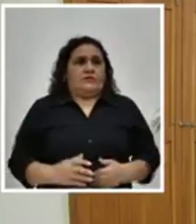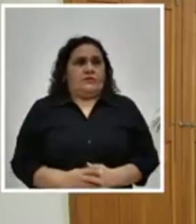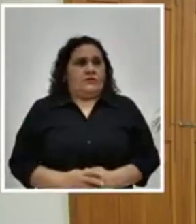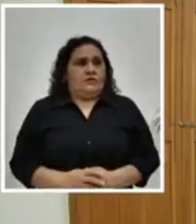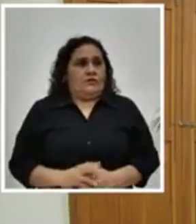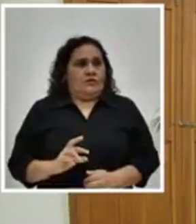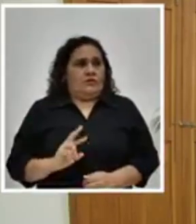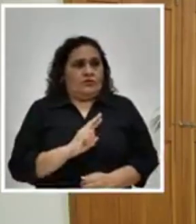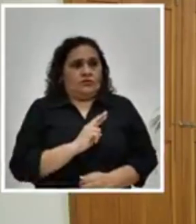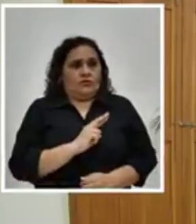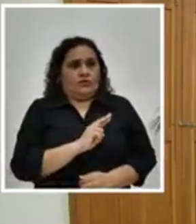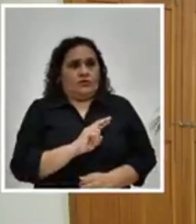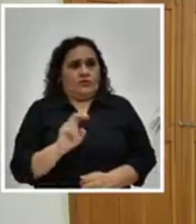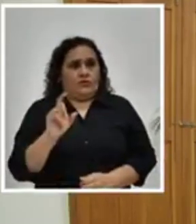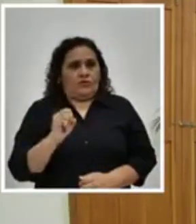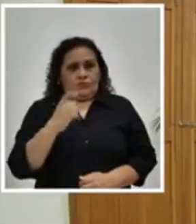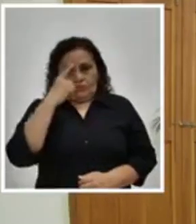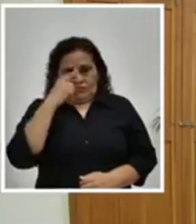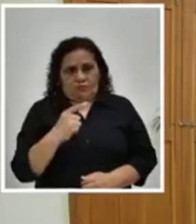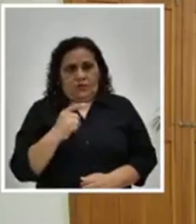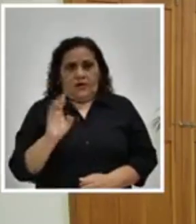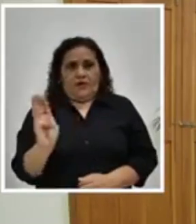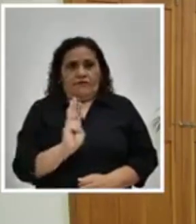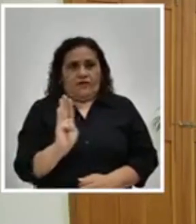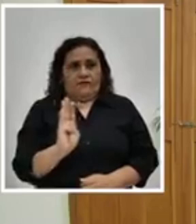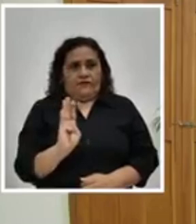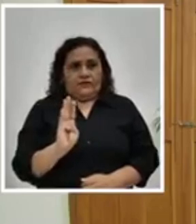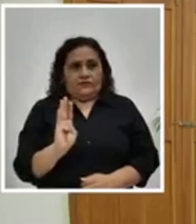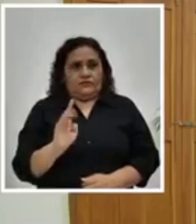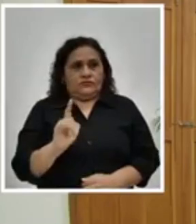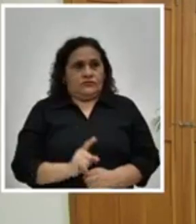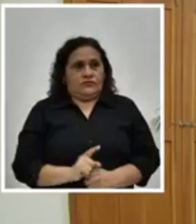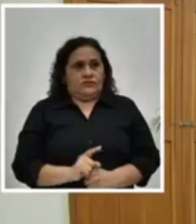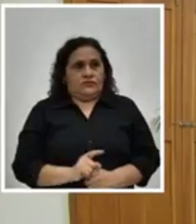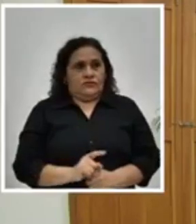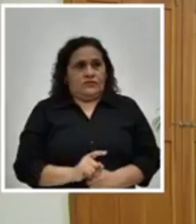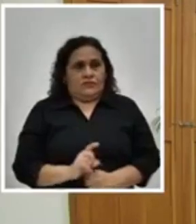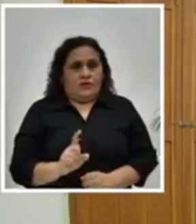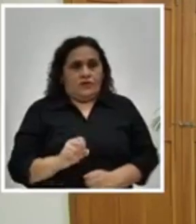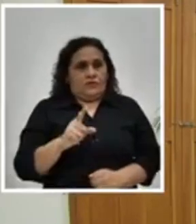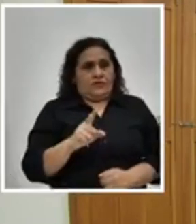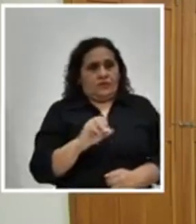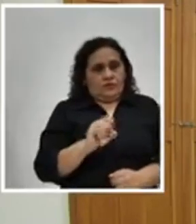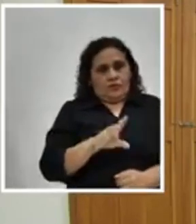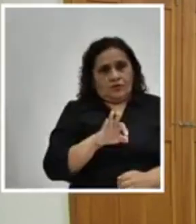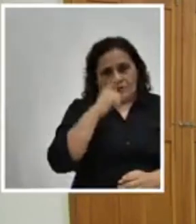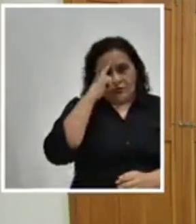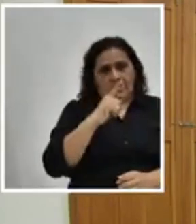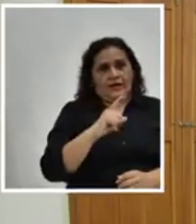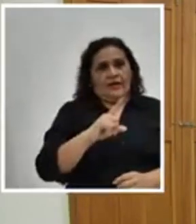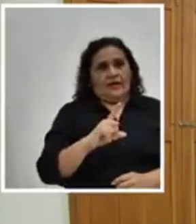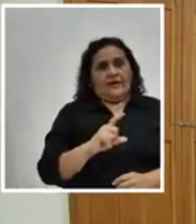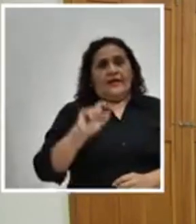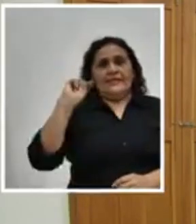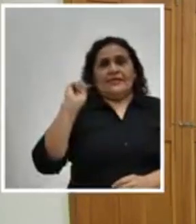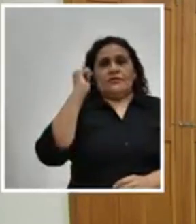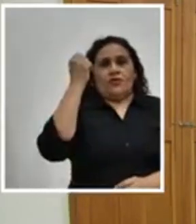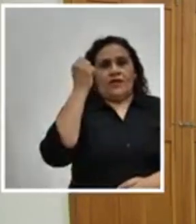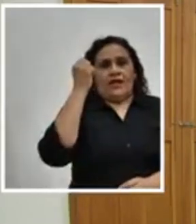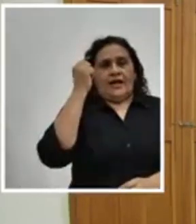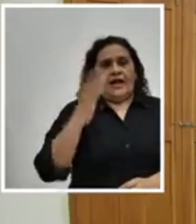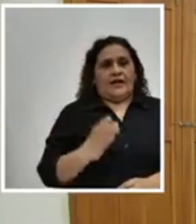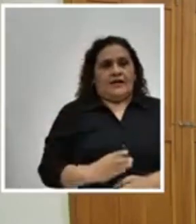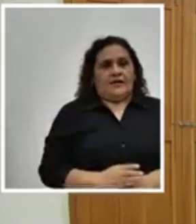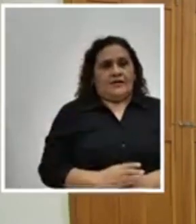recursos municipales en beneficios para toda la población. A través de la Dirección de Tecnologías de la Información,